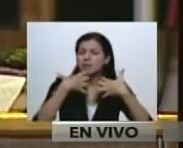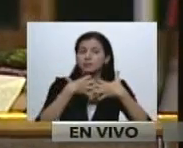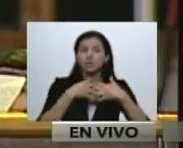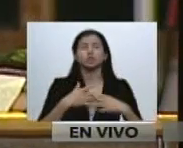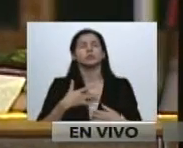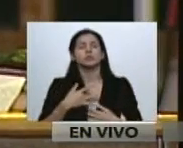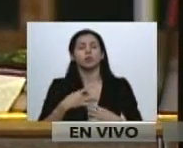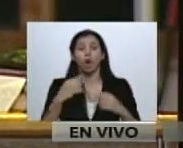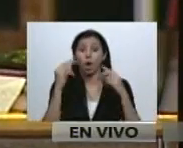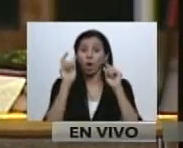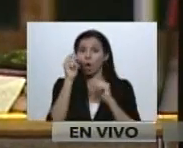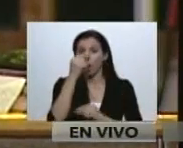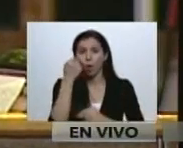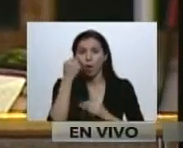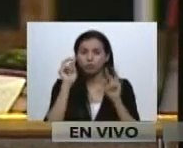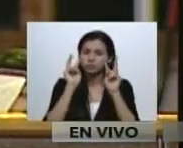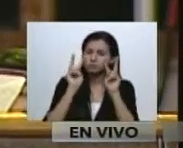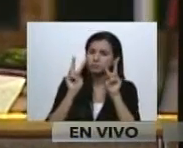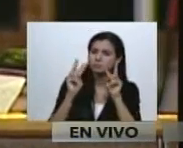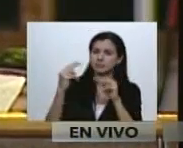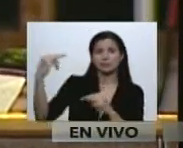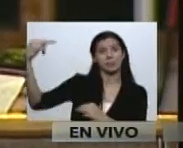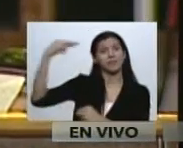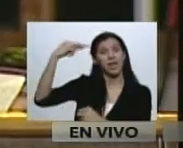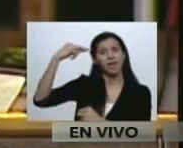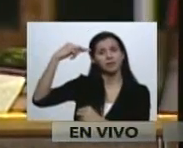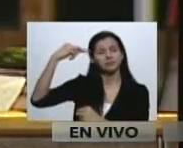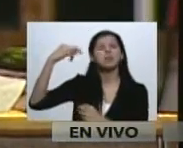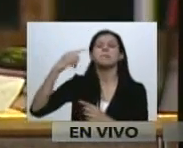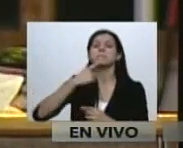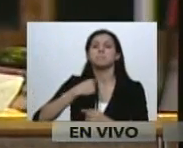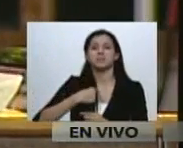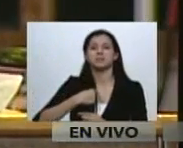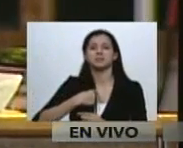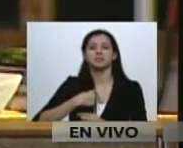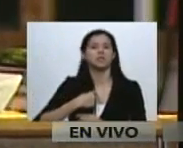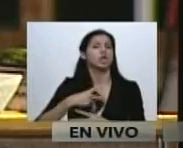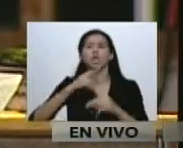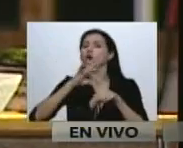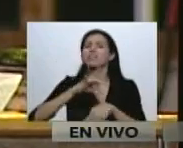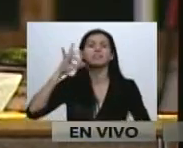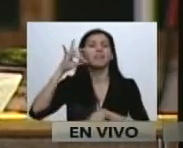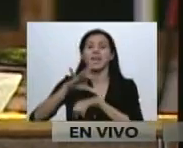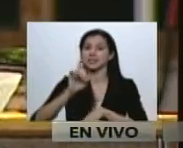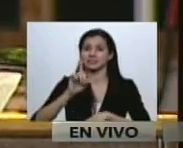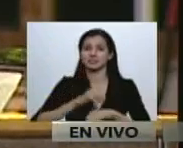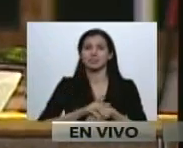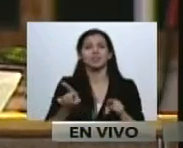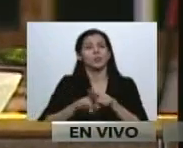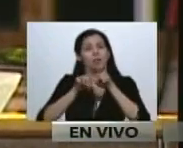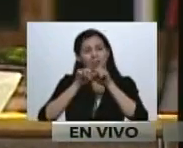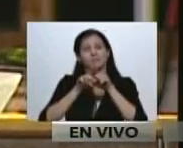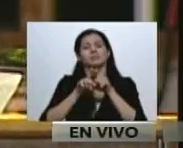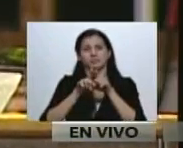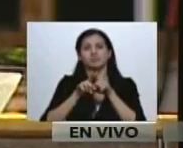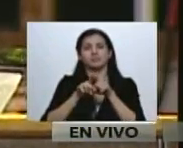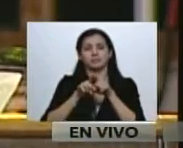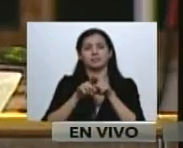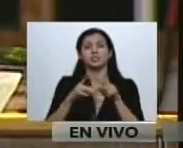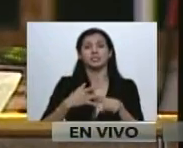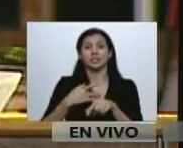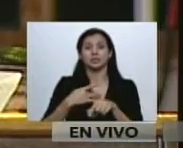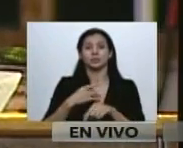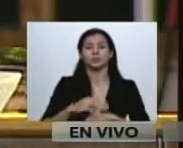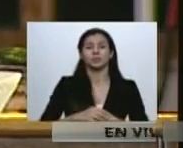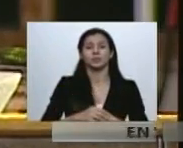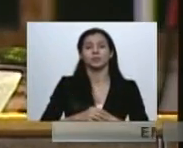con fuerza y me gritan, papá, no te dejes. Así será, María mía, hasta el último día de